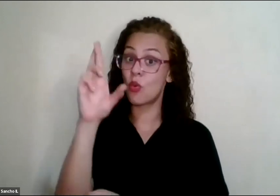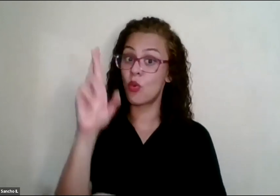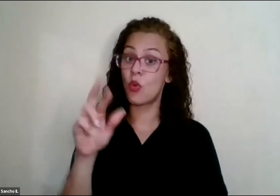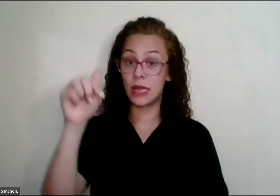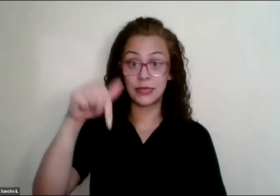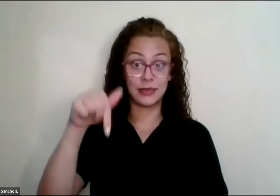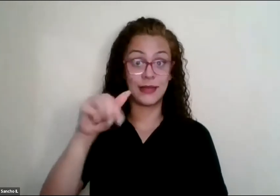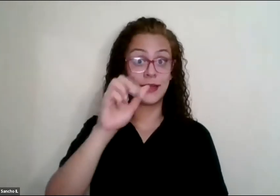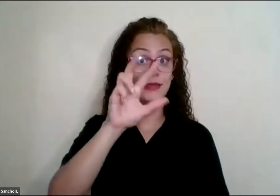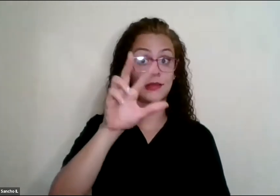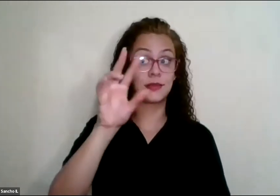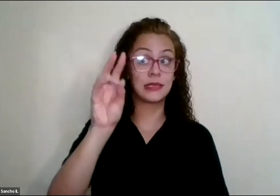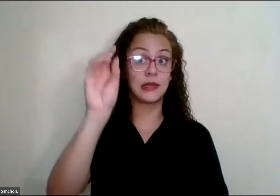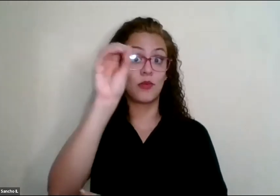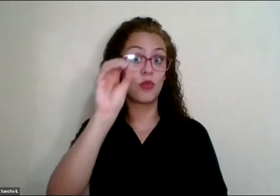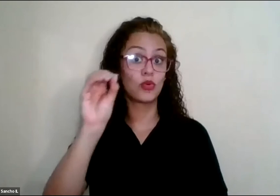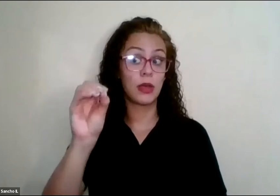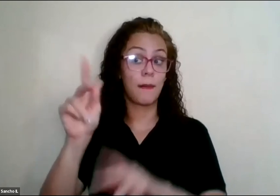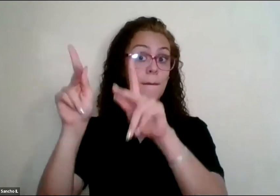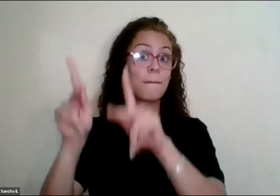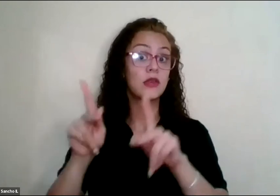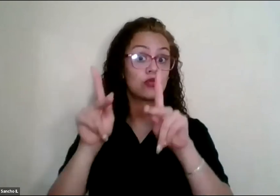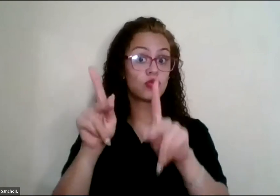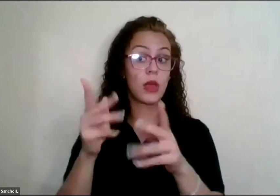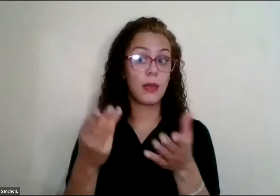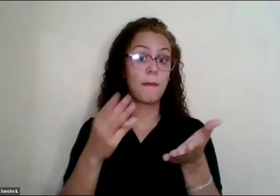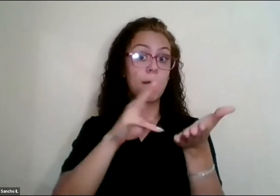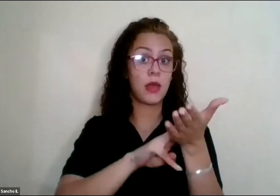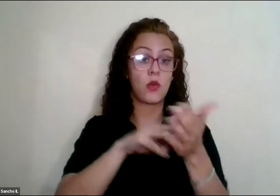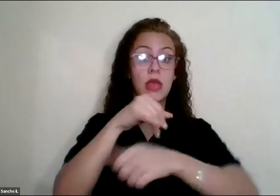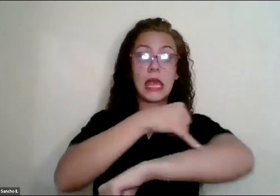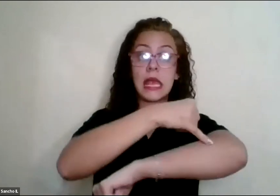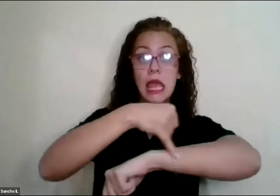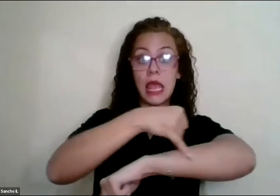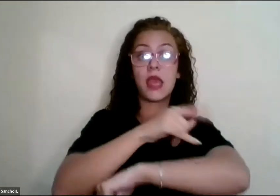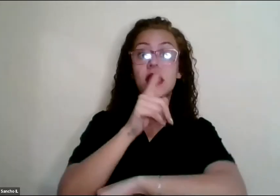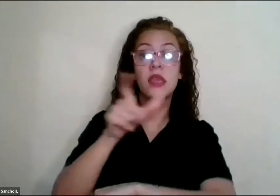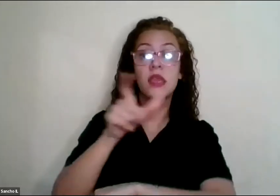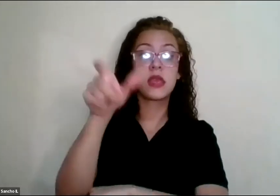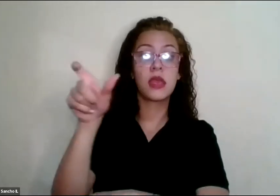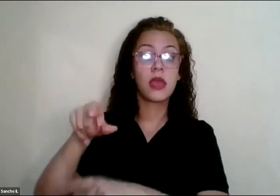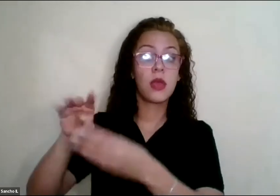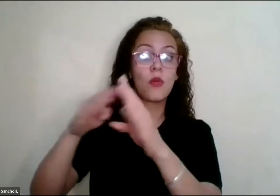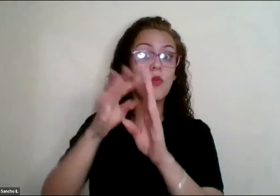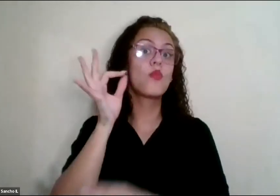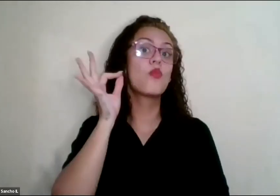el 37% de las personas que se matriculan en las ingenierías corresponde a la población femenina.